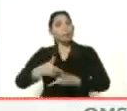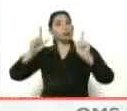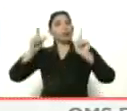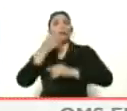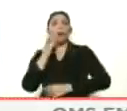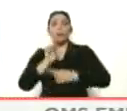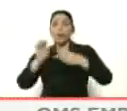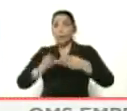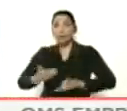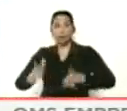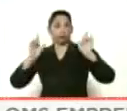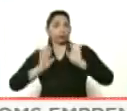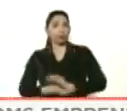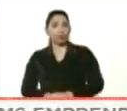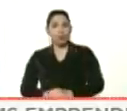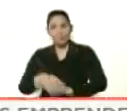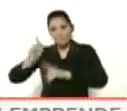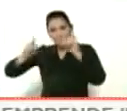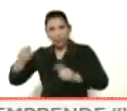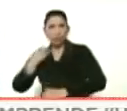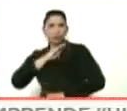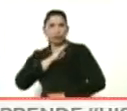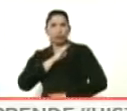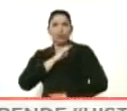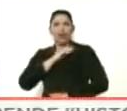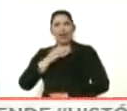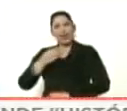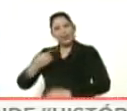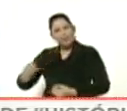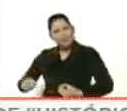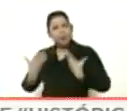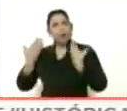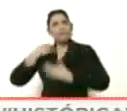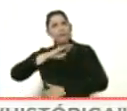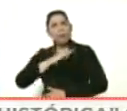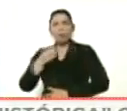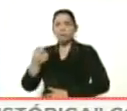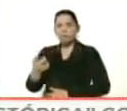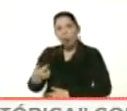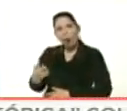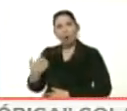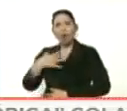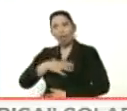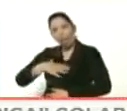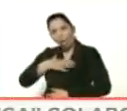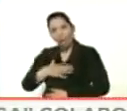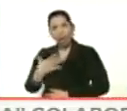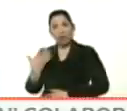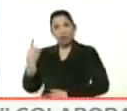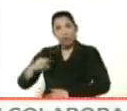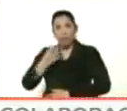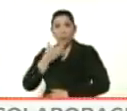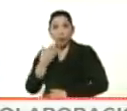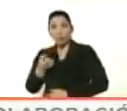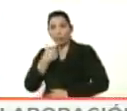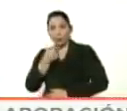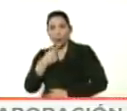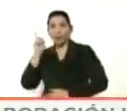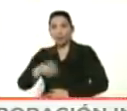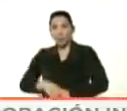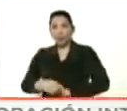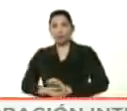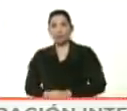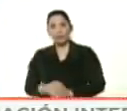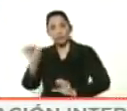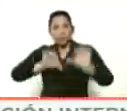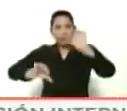elementos que ha permitido que los pacientes cursen la enfermedad con pocos síntomas o asintomáticos tenga que ver con el tratamiento temprano con cloroquina. Es